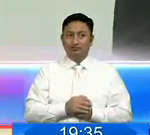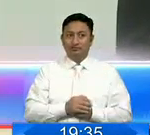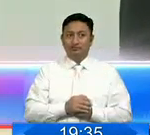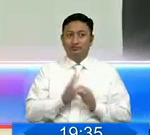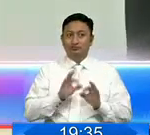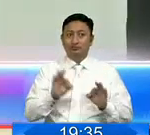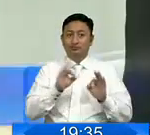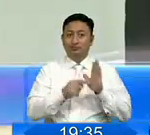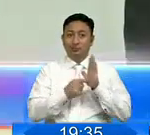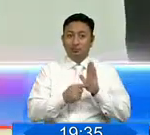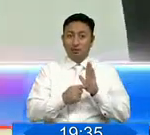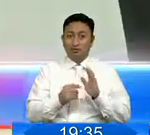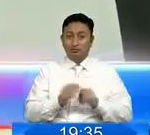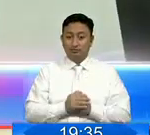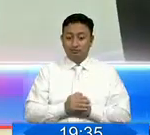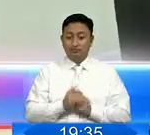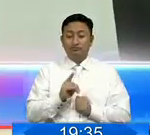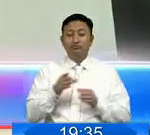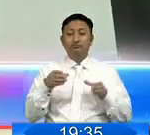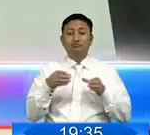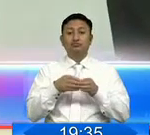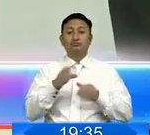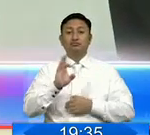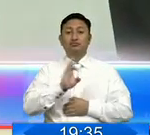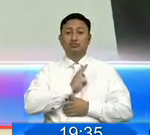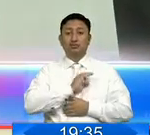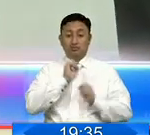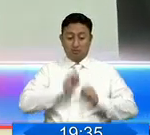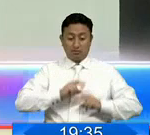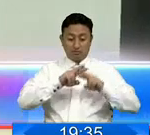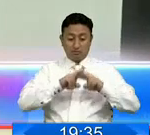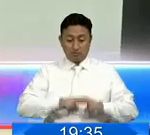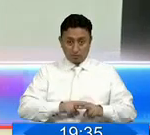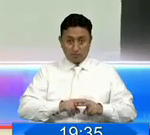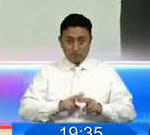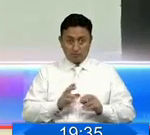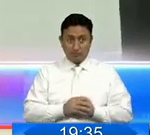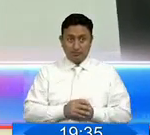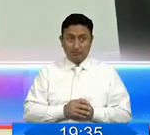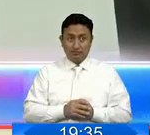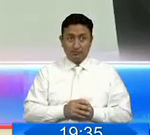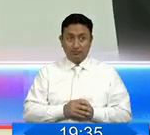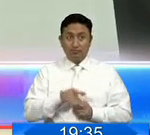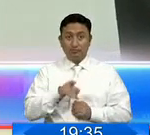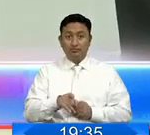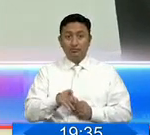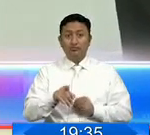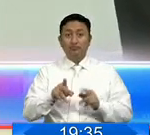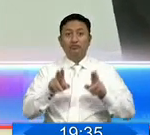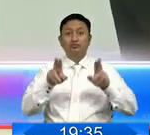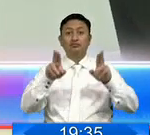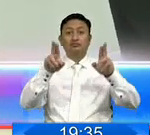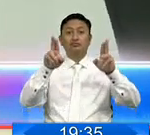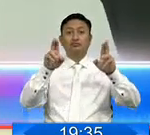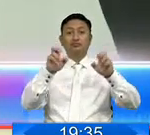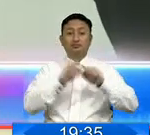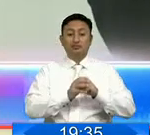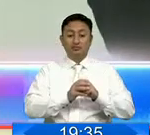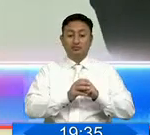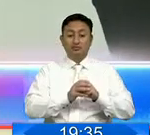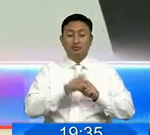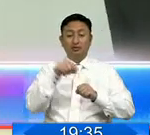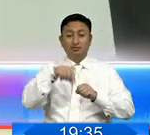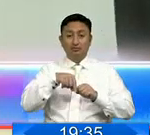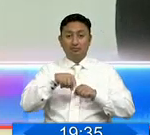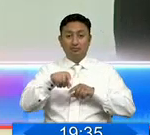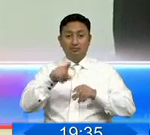recalcar que en efecto la Comisión Técnica ha verificado adecuadamente que según el marco normativo aplicable a este